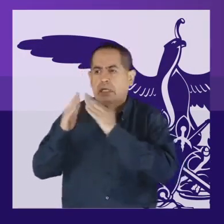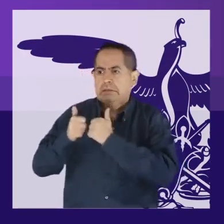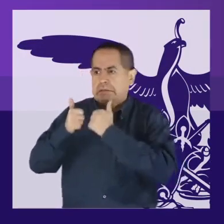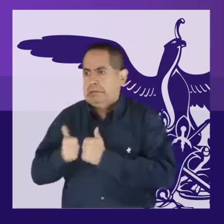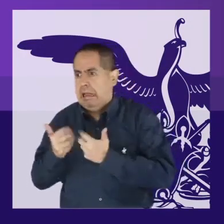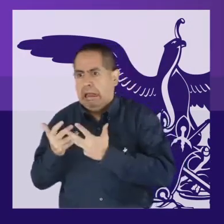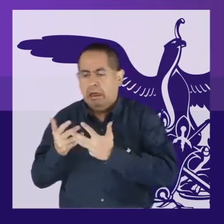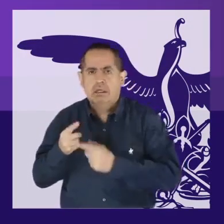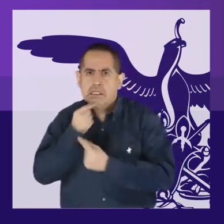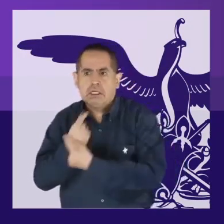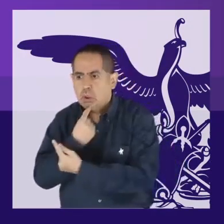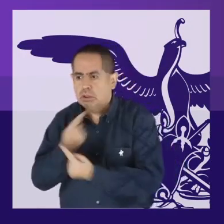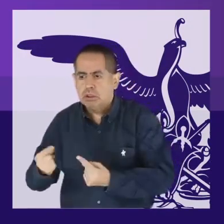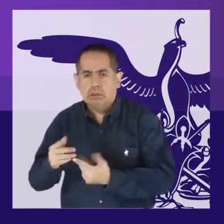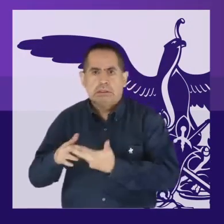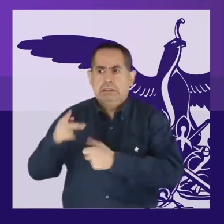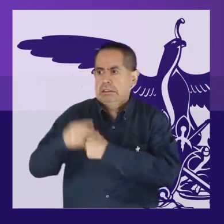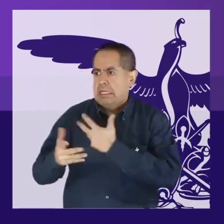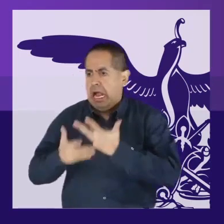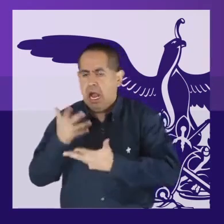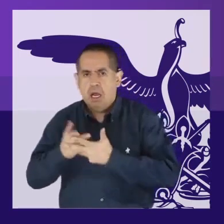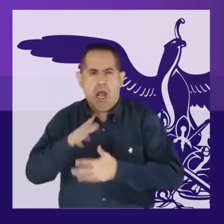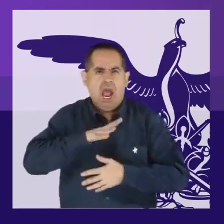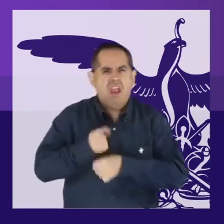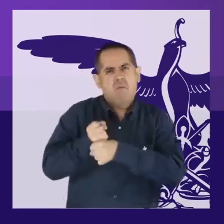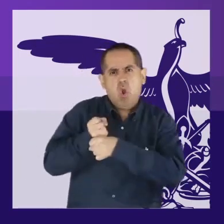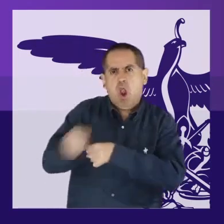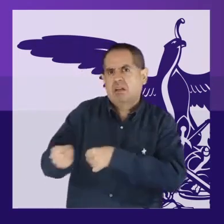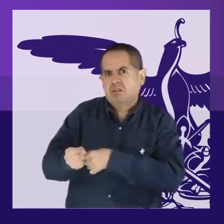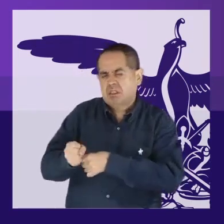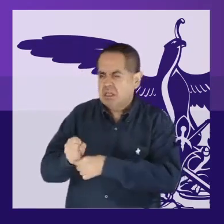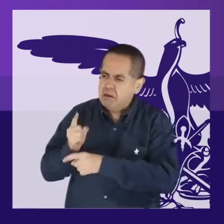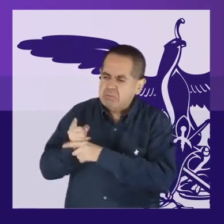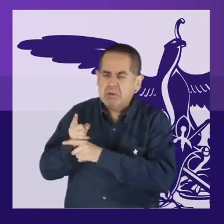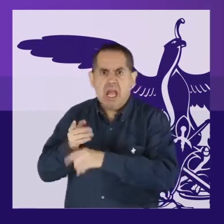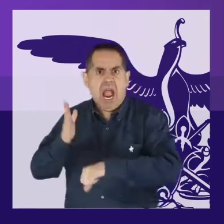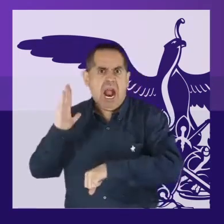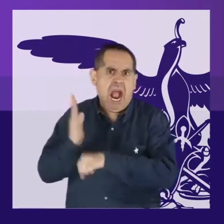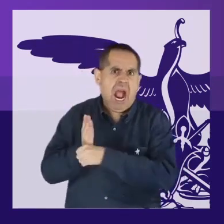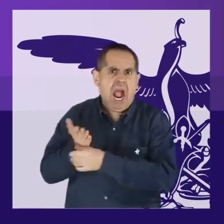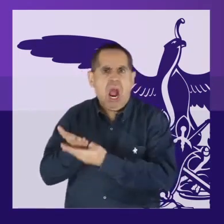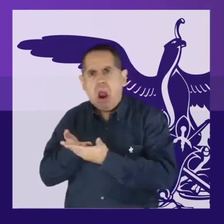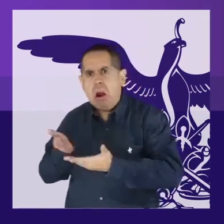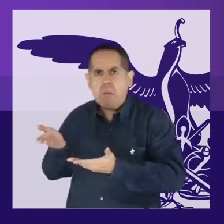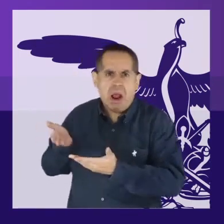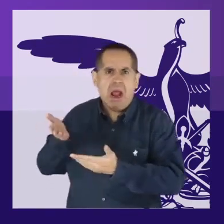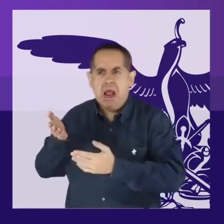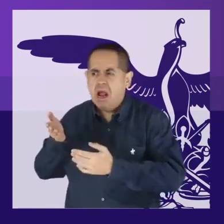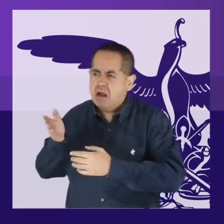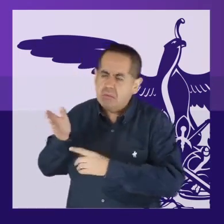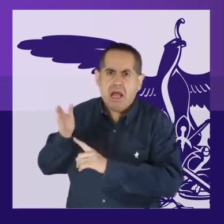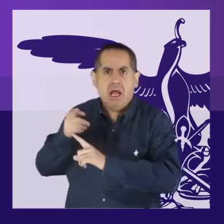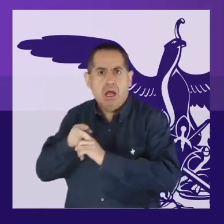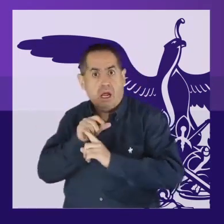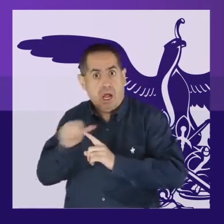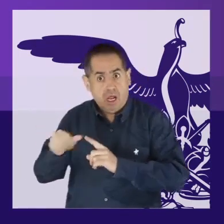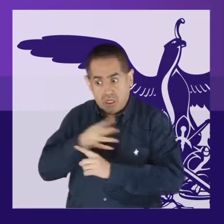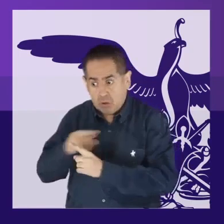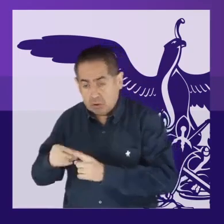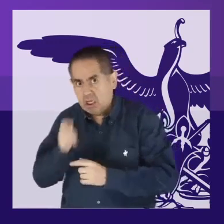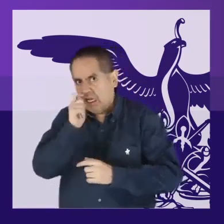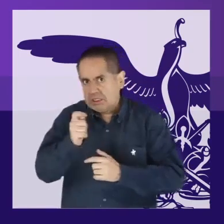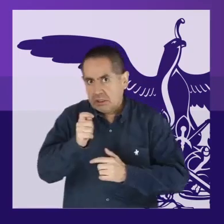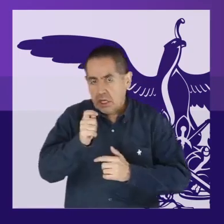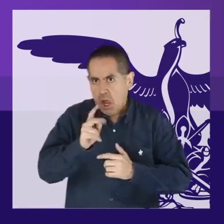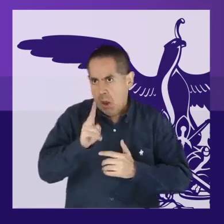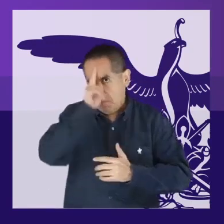confinamiento, las niñas y los niños sufren mayores riesgos a experimentar violencia física. ¿Los castigos corporales que ejercen los padres y